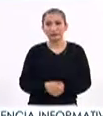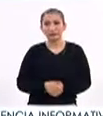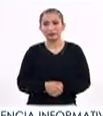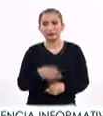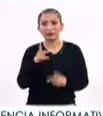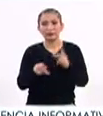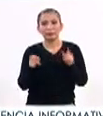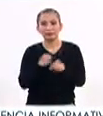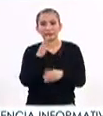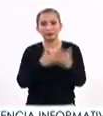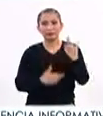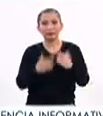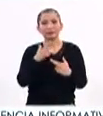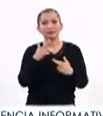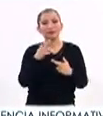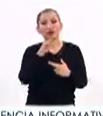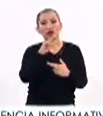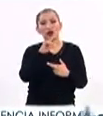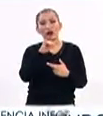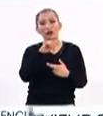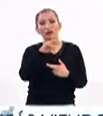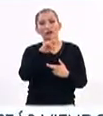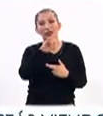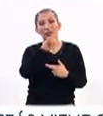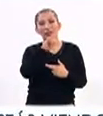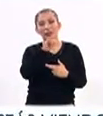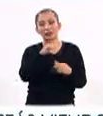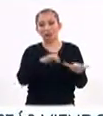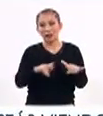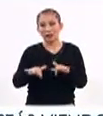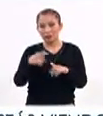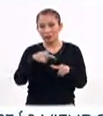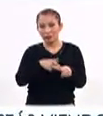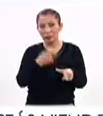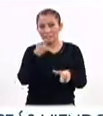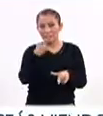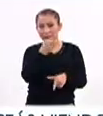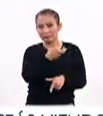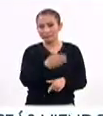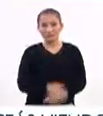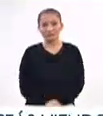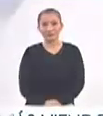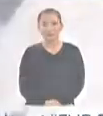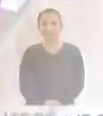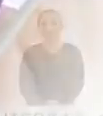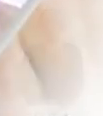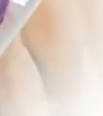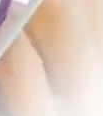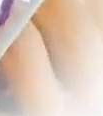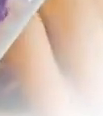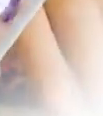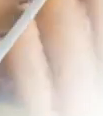Vamos a hacer una breve pausa, regresamos con Rolando Valdés, pianista, para seguir hablando de él.